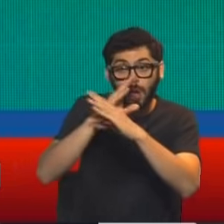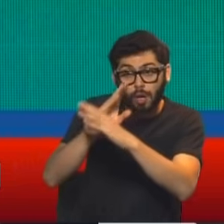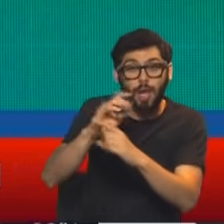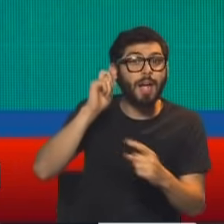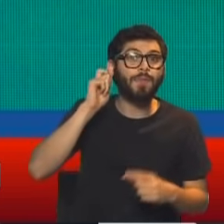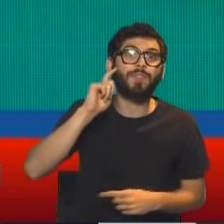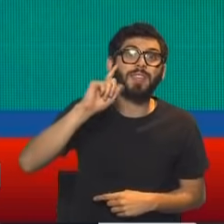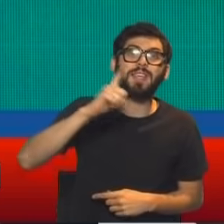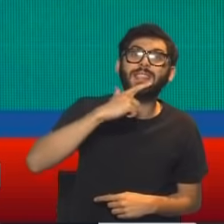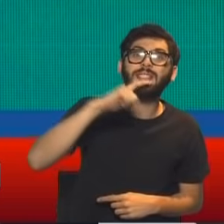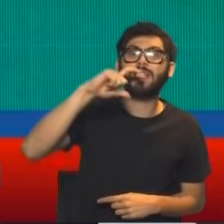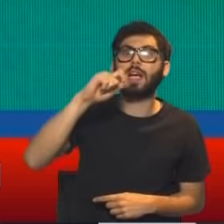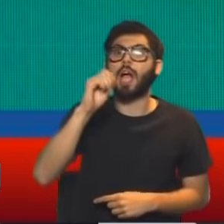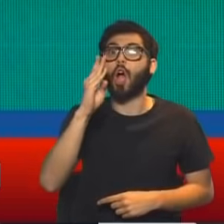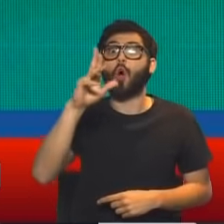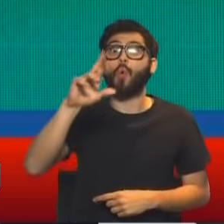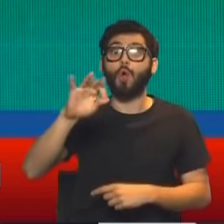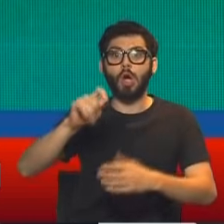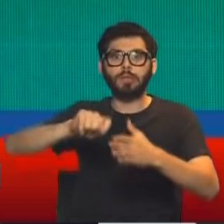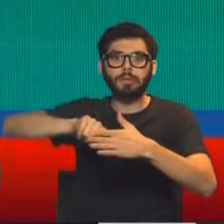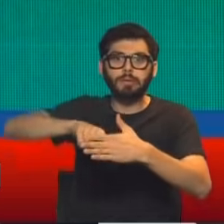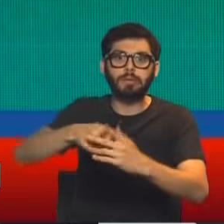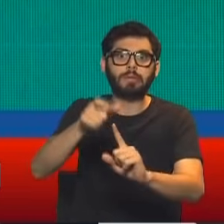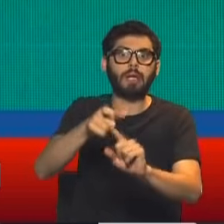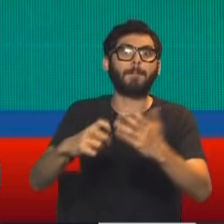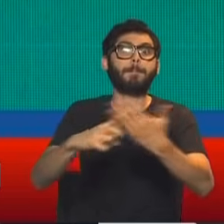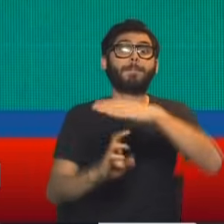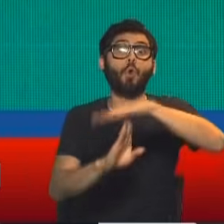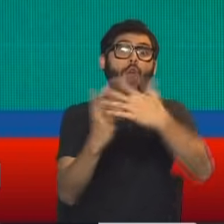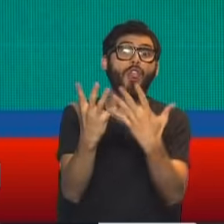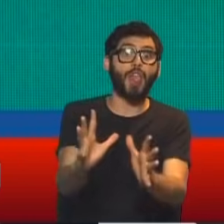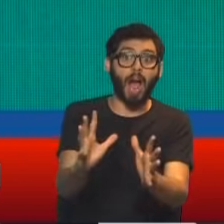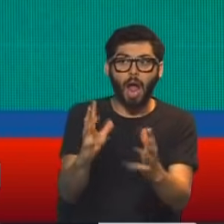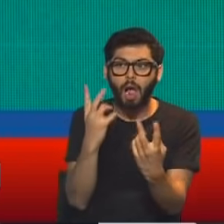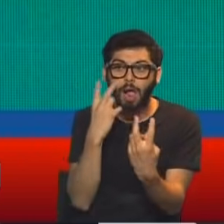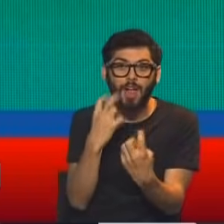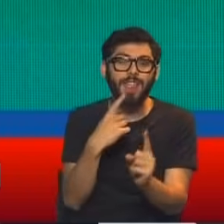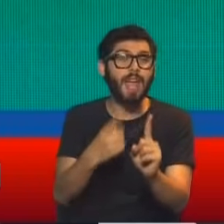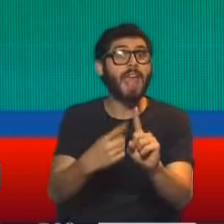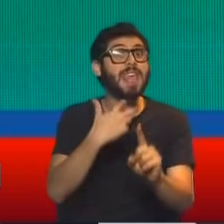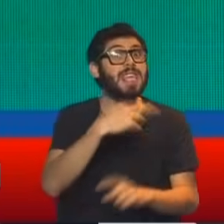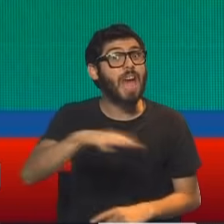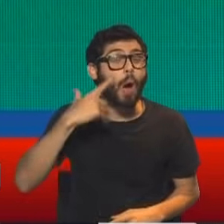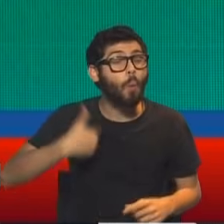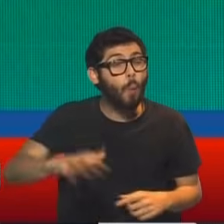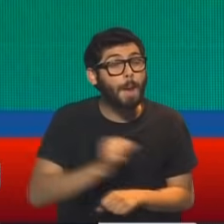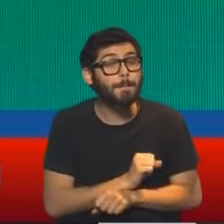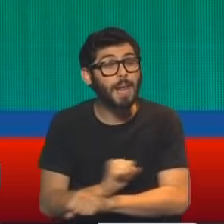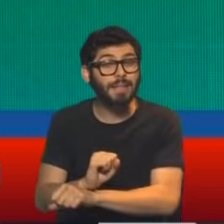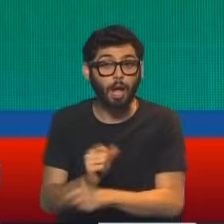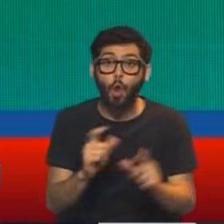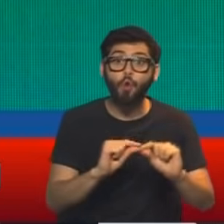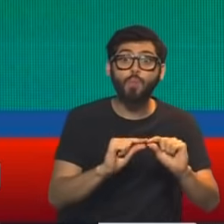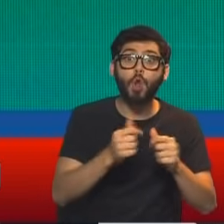la presionaban para que dejara el lugar de procuradora? Amenazaban con llevarse presas a sus hijas, el espionaje a la